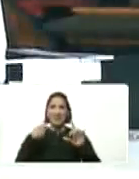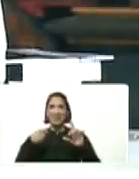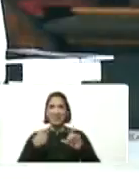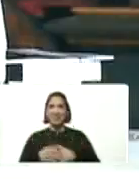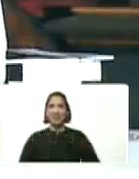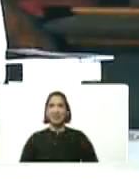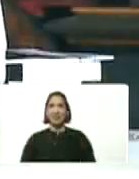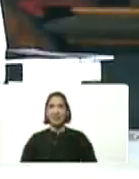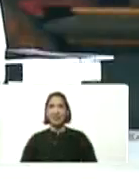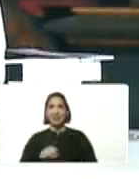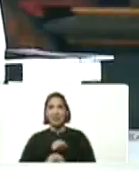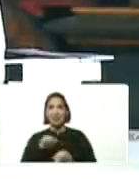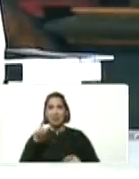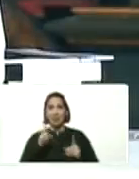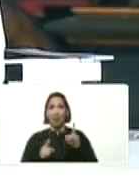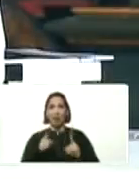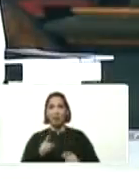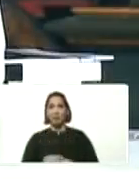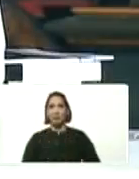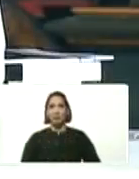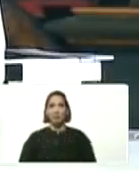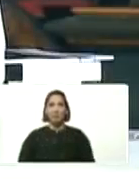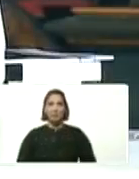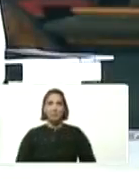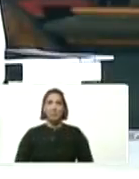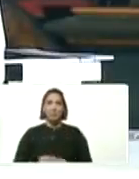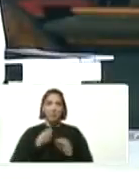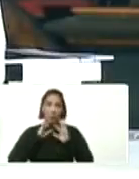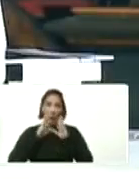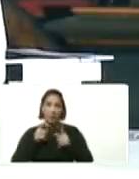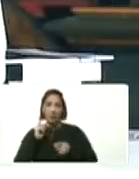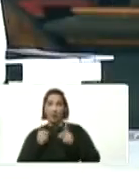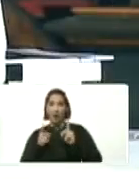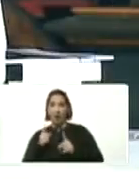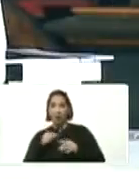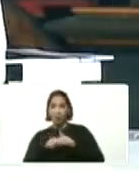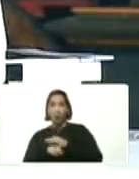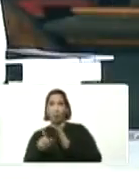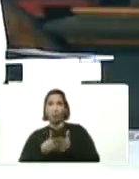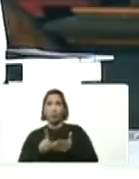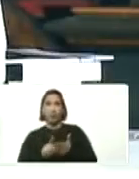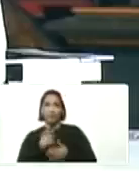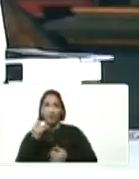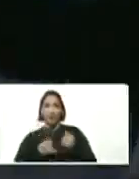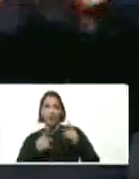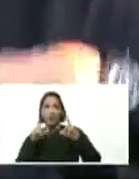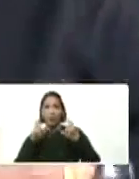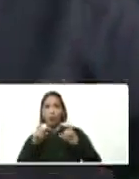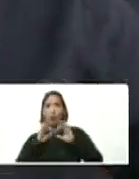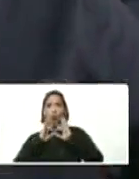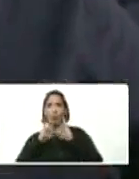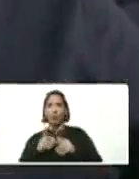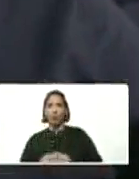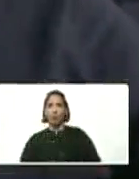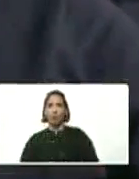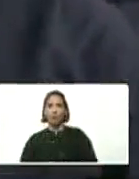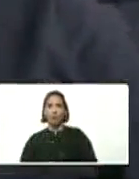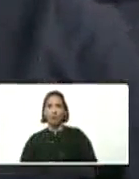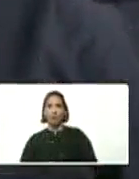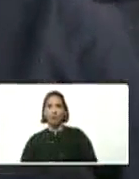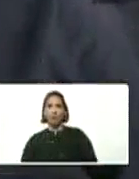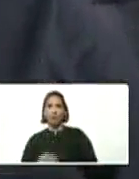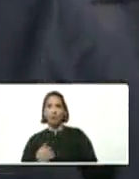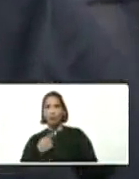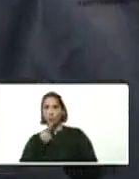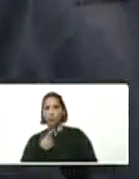y termino con algo. Le comentaba una anécdota que está allí en el libro, porque al final hay una foto comentada que yo le